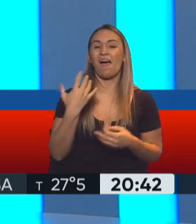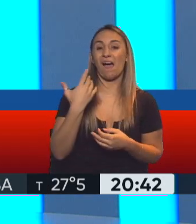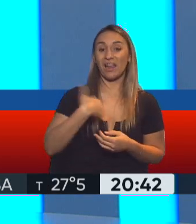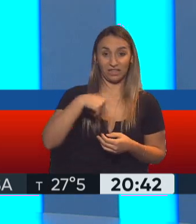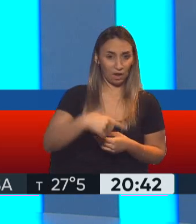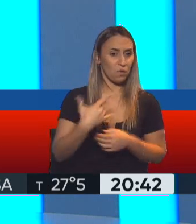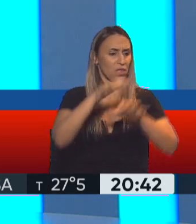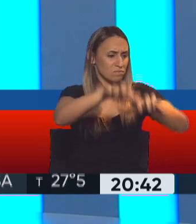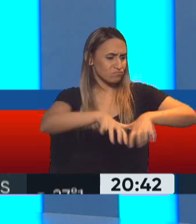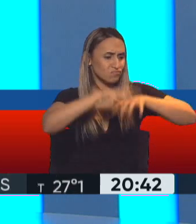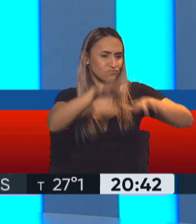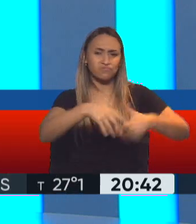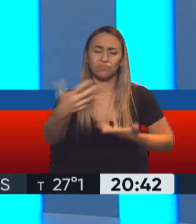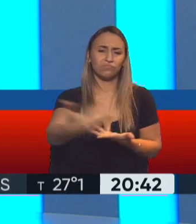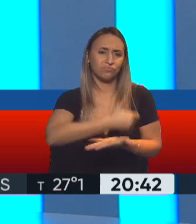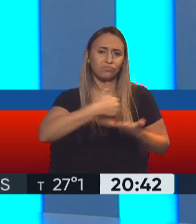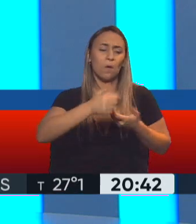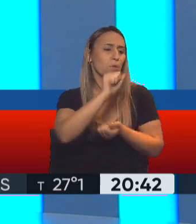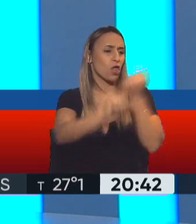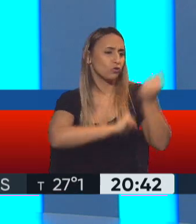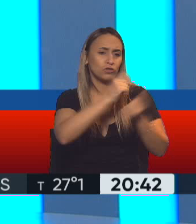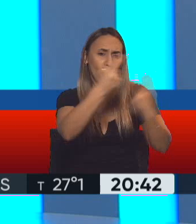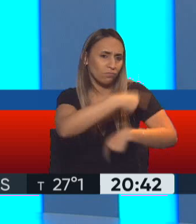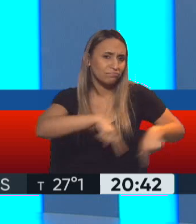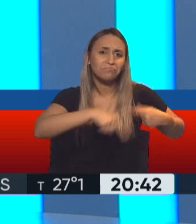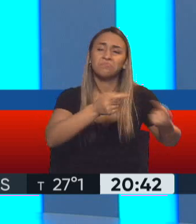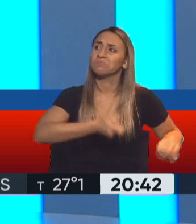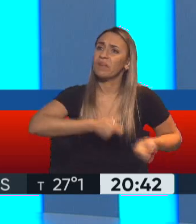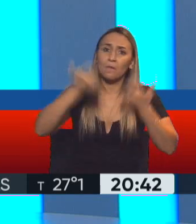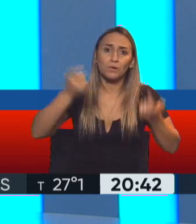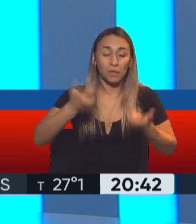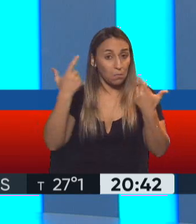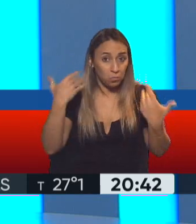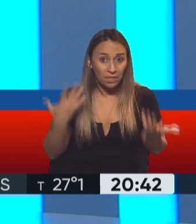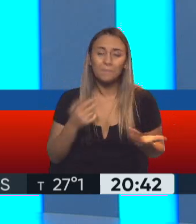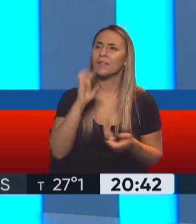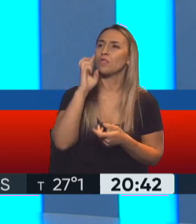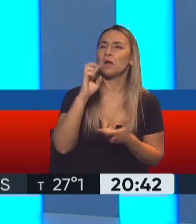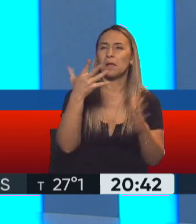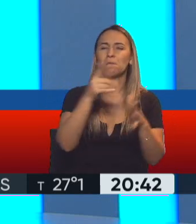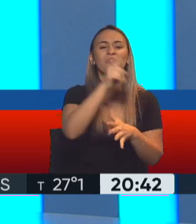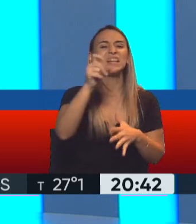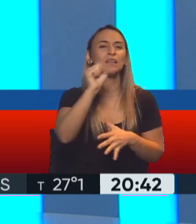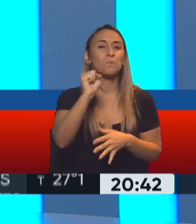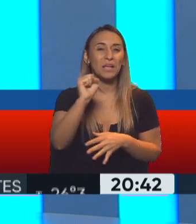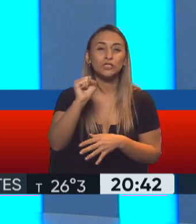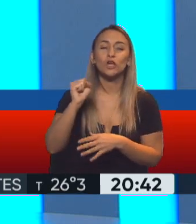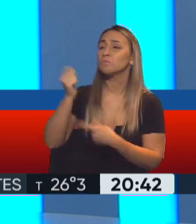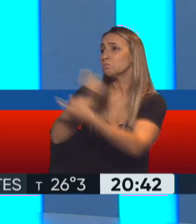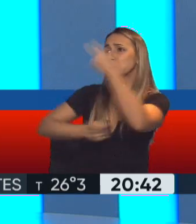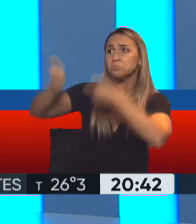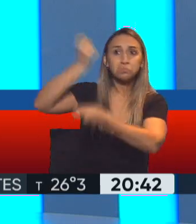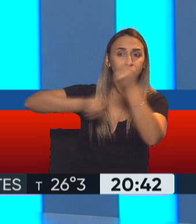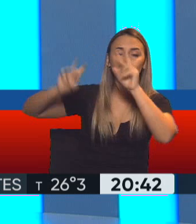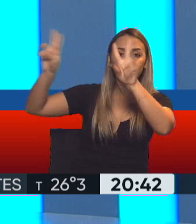más de lo que importa a común el saldo positivo con este tipo de cambio el oficial de vamos a decir más o menos 100 pesos no hay no tiene un problema